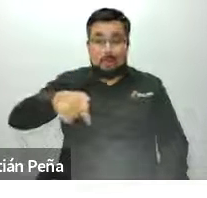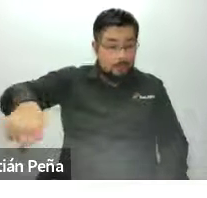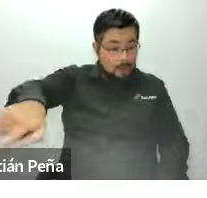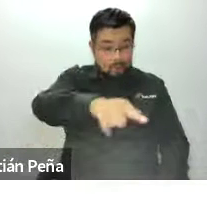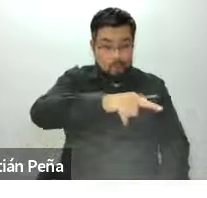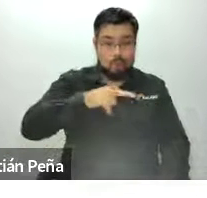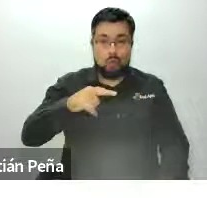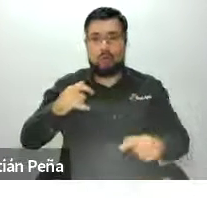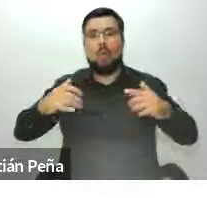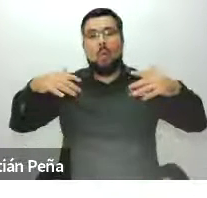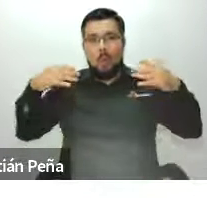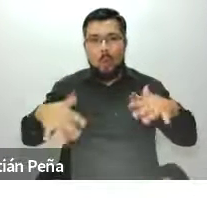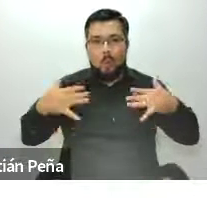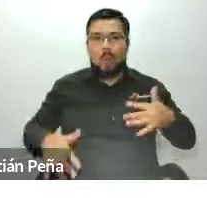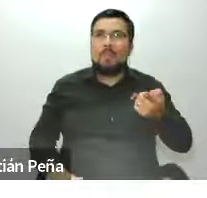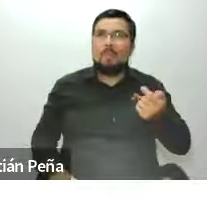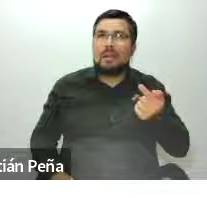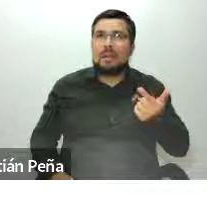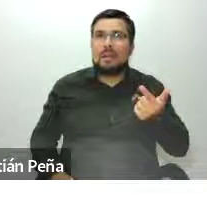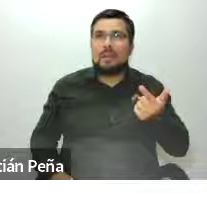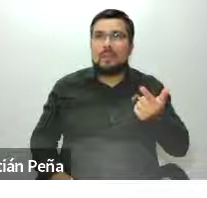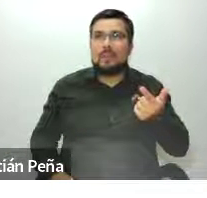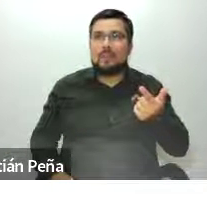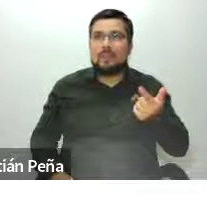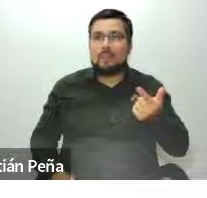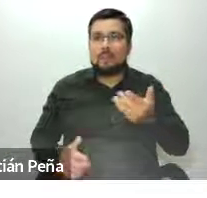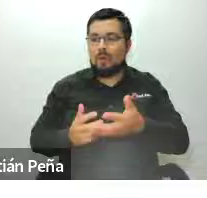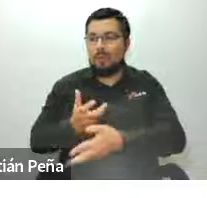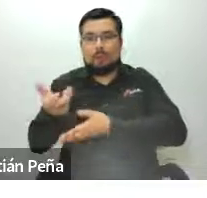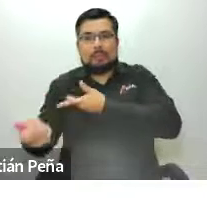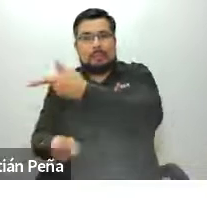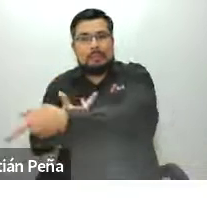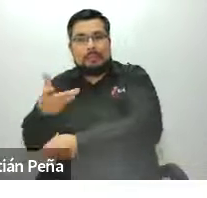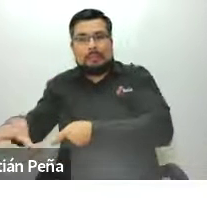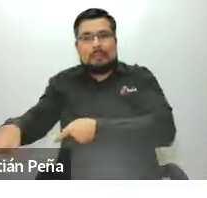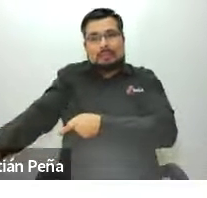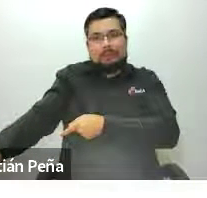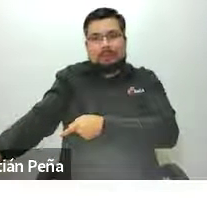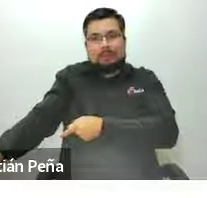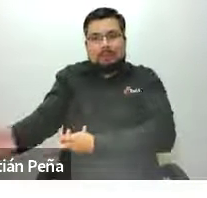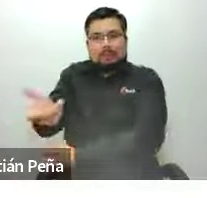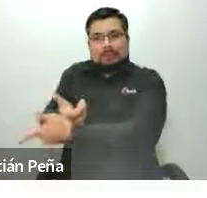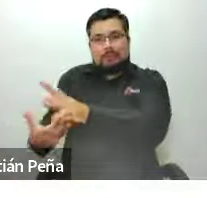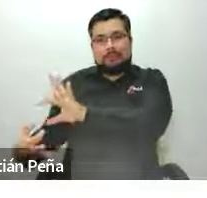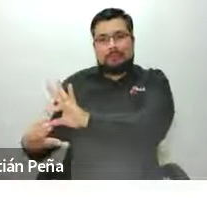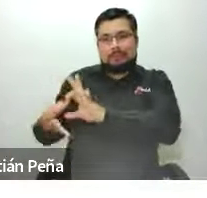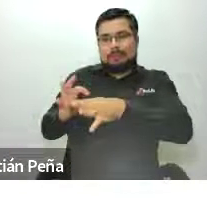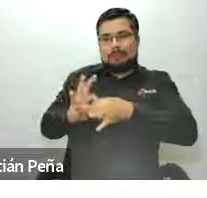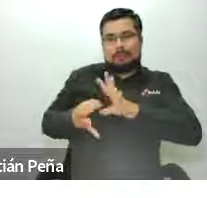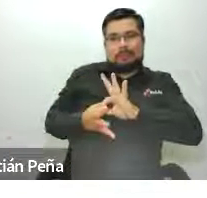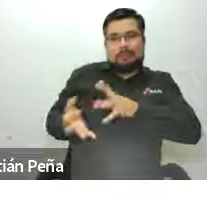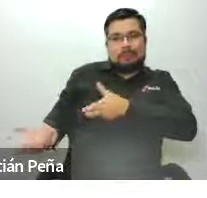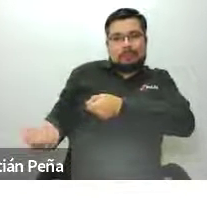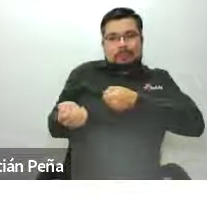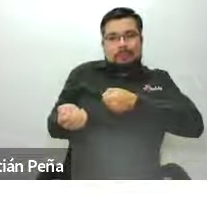un ancla y un punto de síntesis, ¿no? Entonces, entre estos tipos de aprendizaje